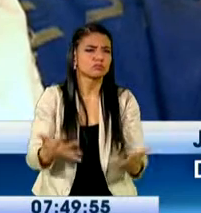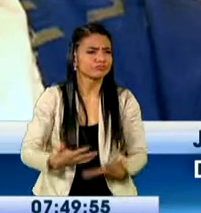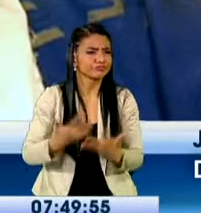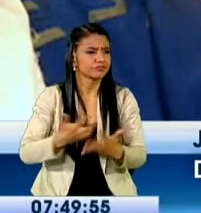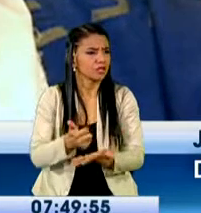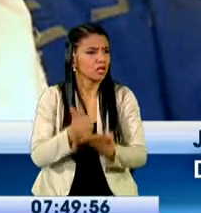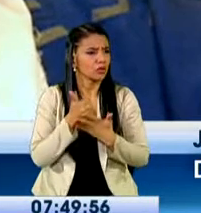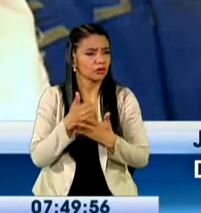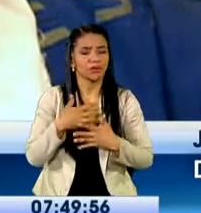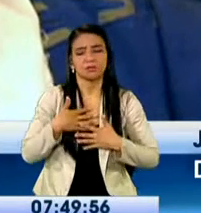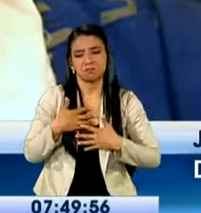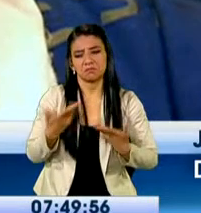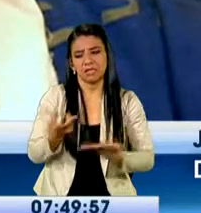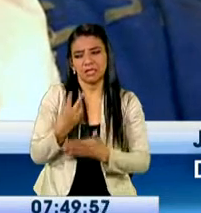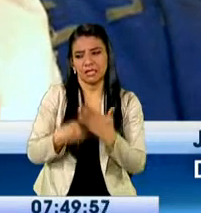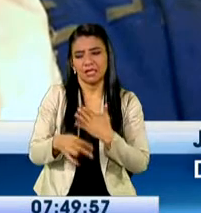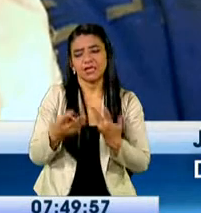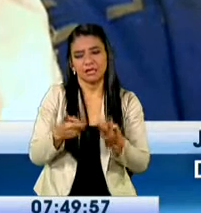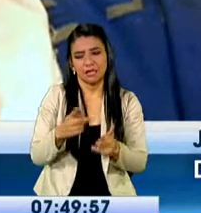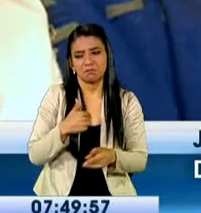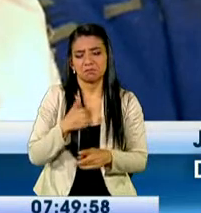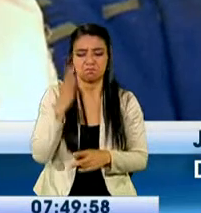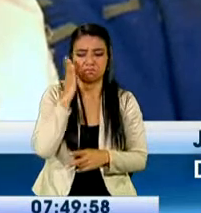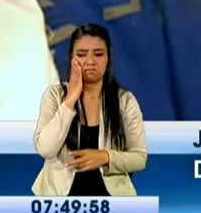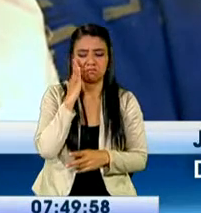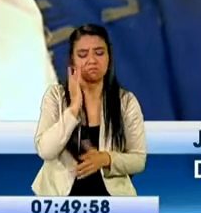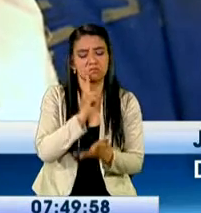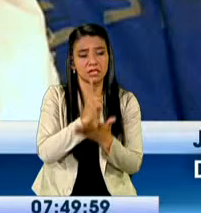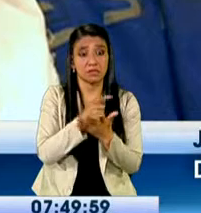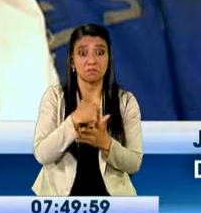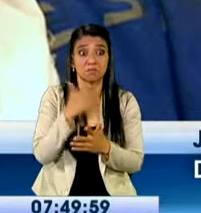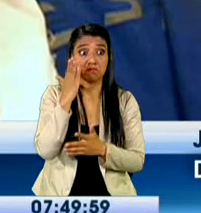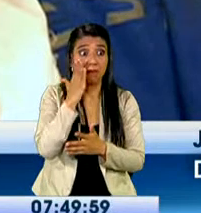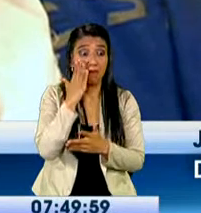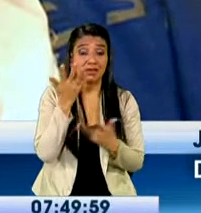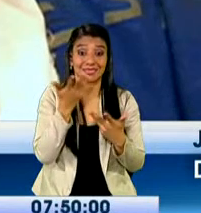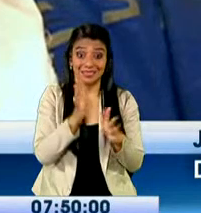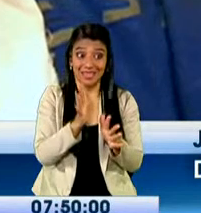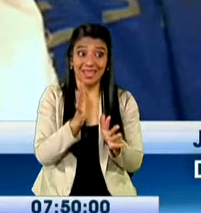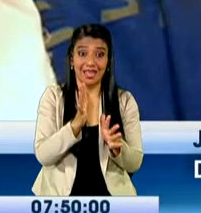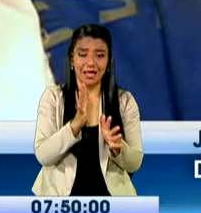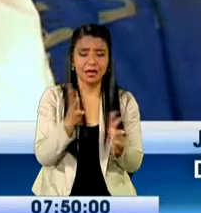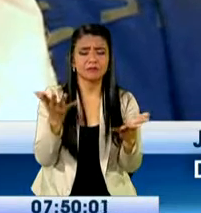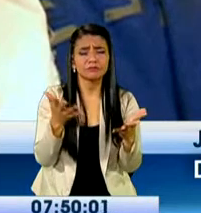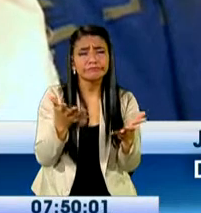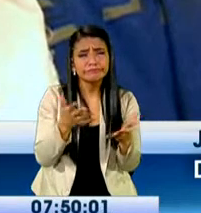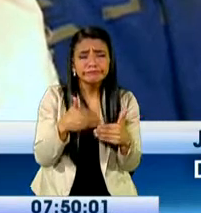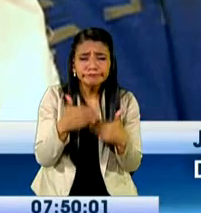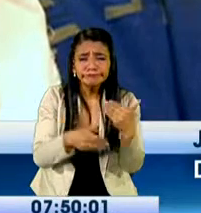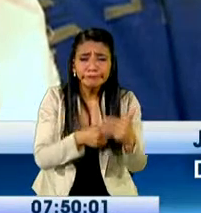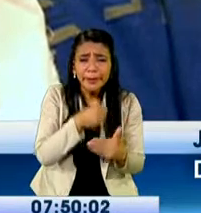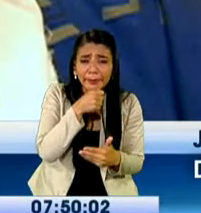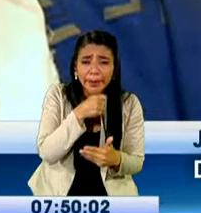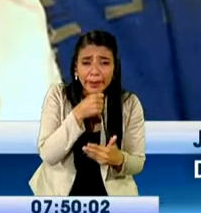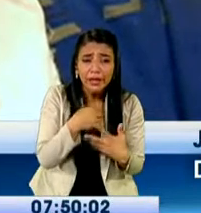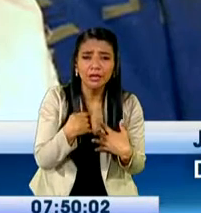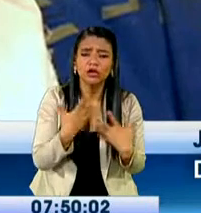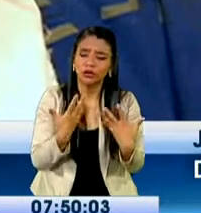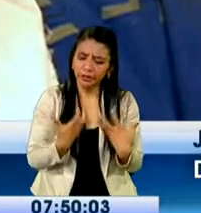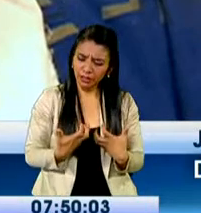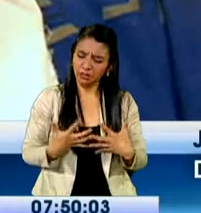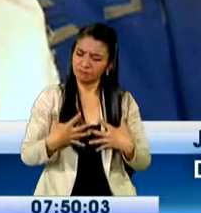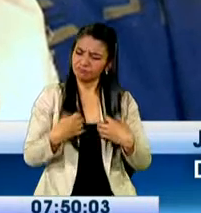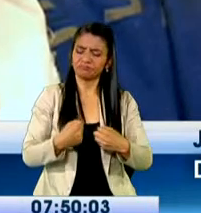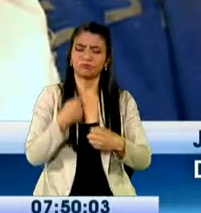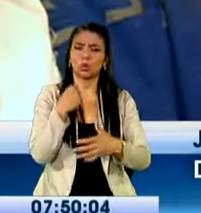Mi hija y mi madre, que mi madrecita, como ya está yendo para más viejita. O sea, estoy tratando de